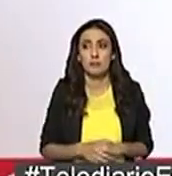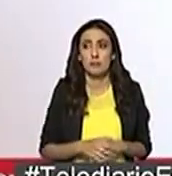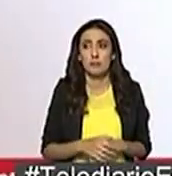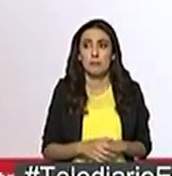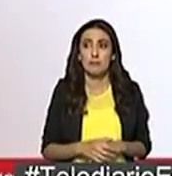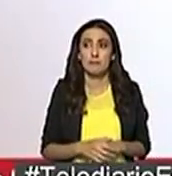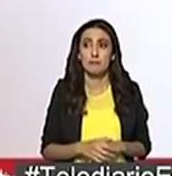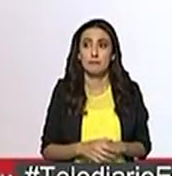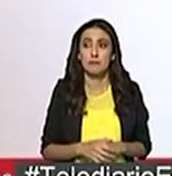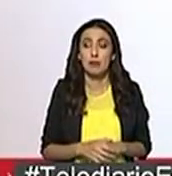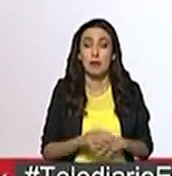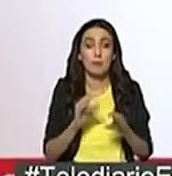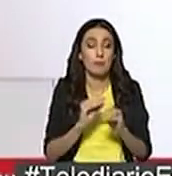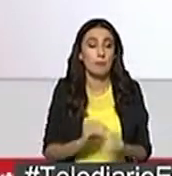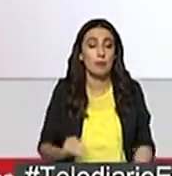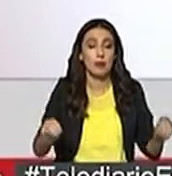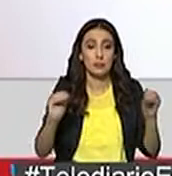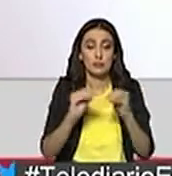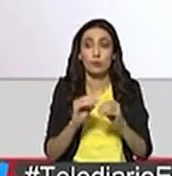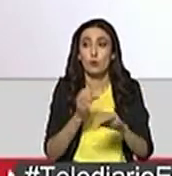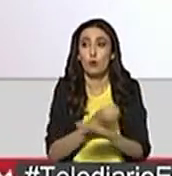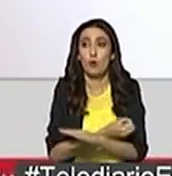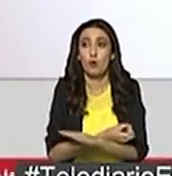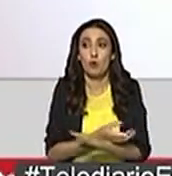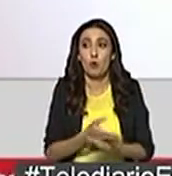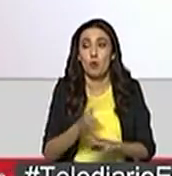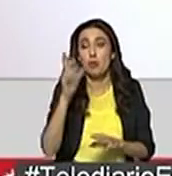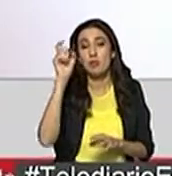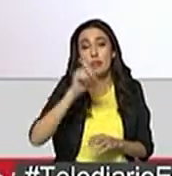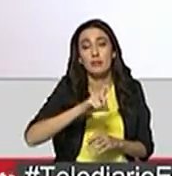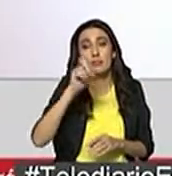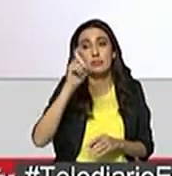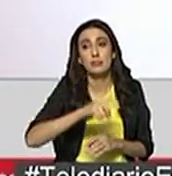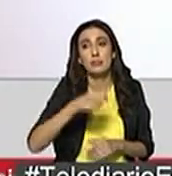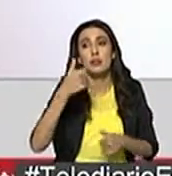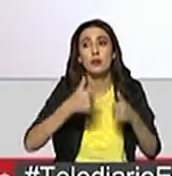muy globales, el país necesita